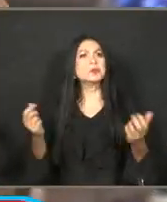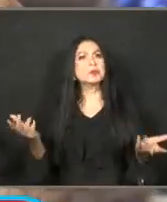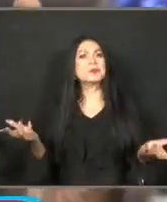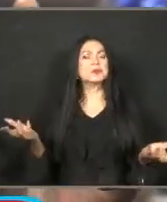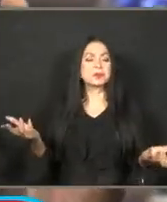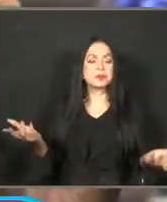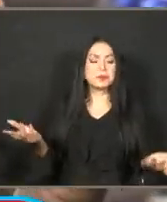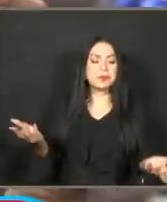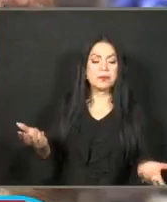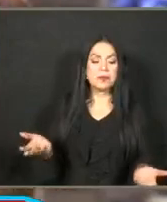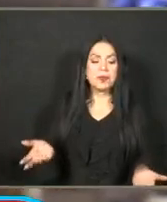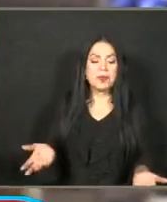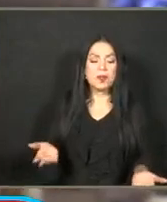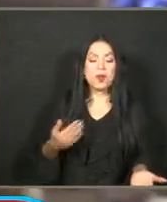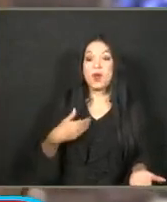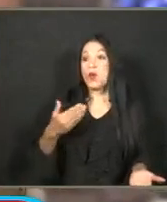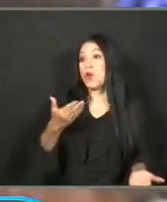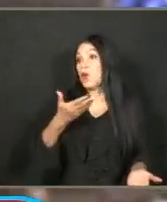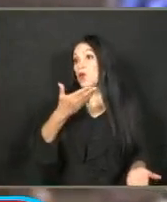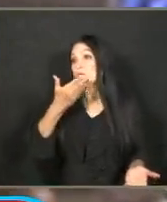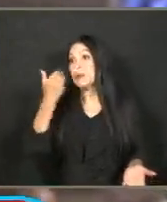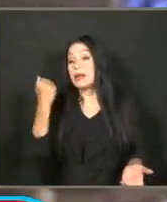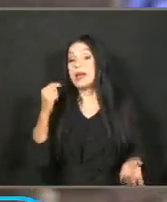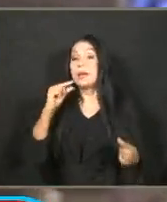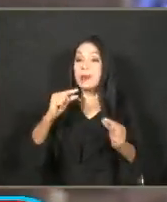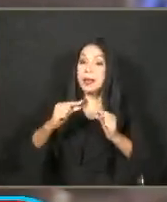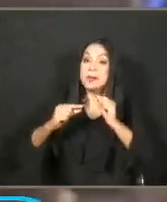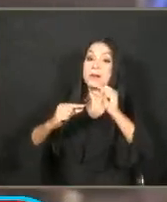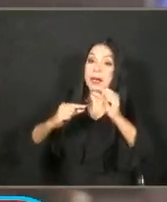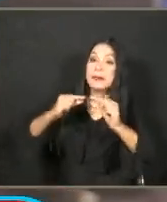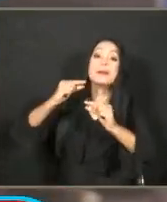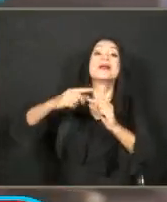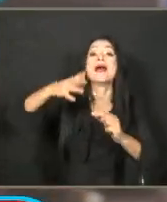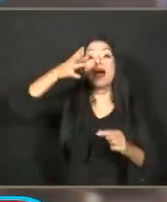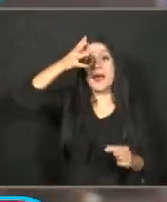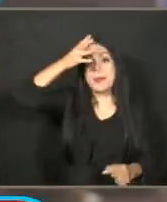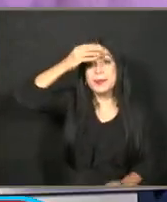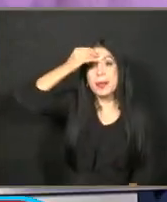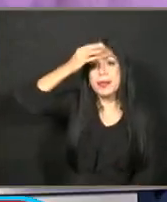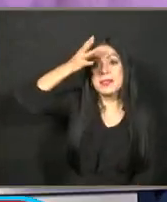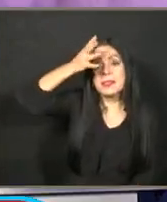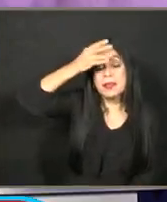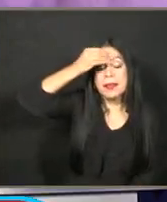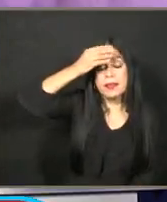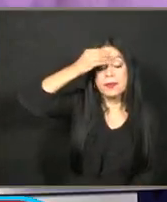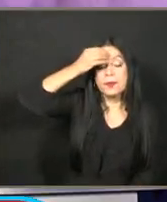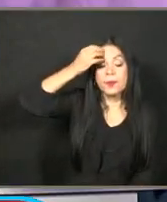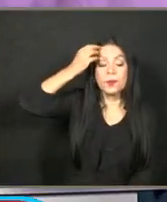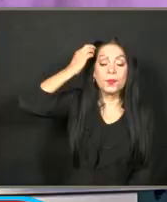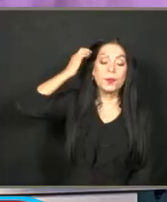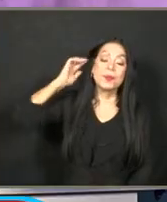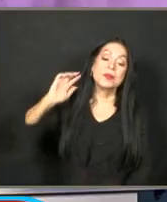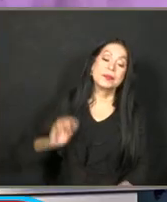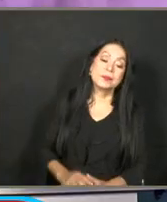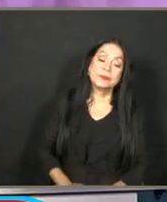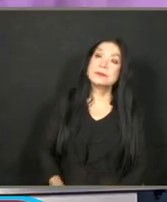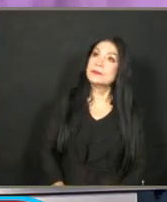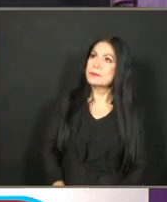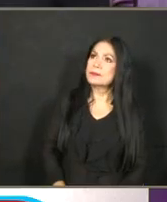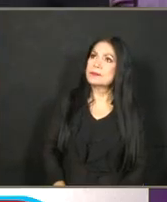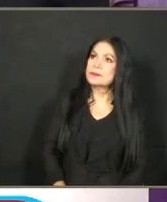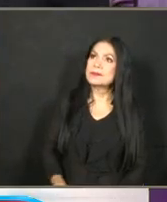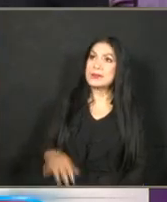nada nada no sabía nada apenas lo voy aprendiendo pero voy aprendiendo rubén es rubén te quedas con algo que decirle a tu